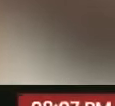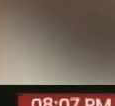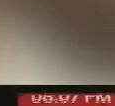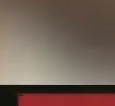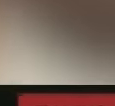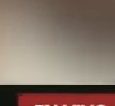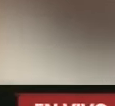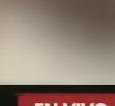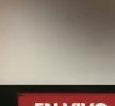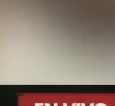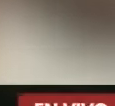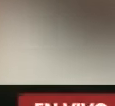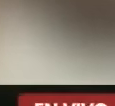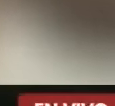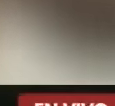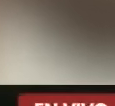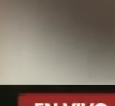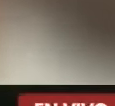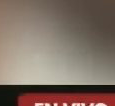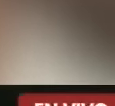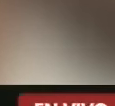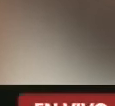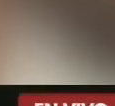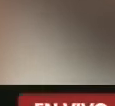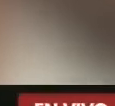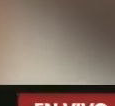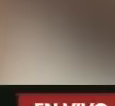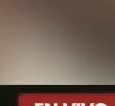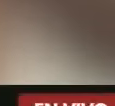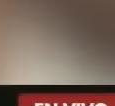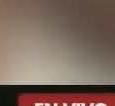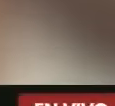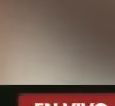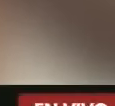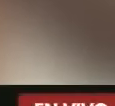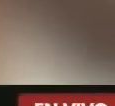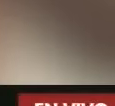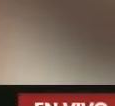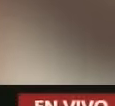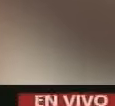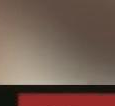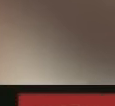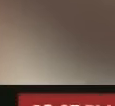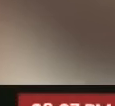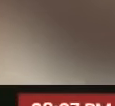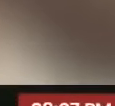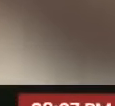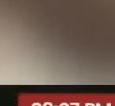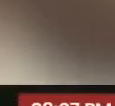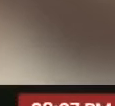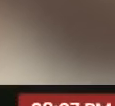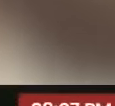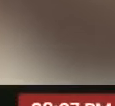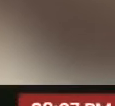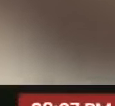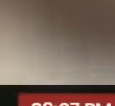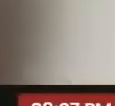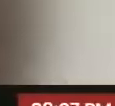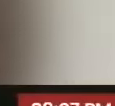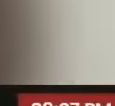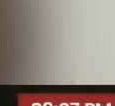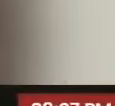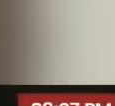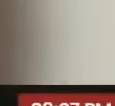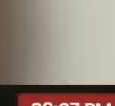presidente Nicolás Maduro, y bueno, esos que dicen que van obligados, vayan a un evento del presidente y ustedes mismos se darán